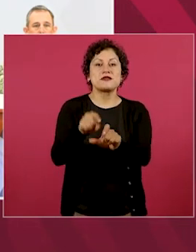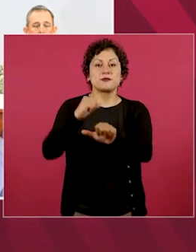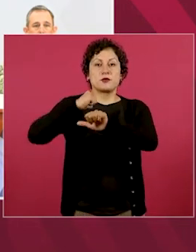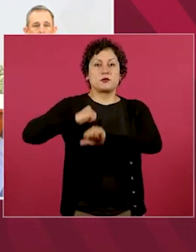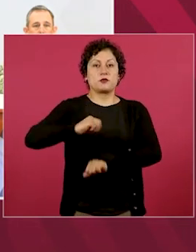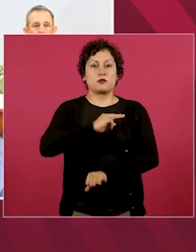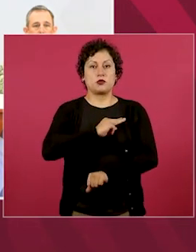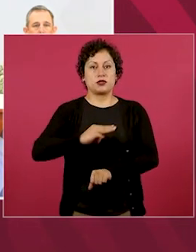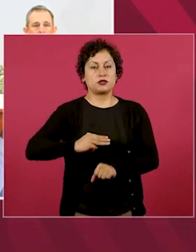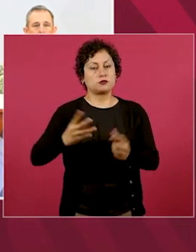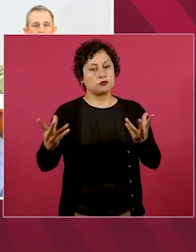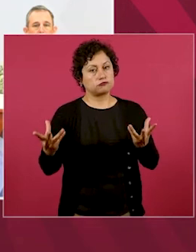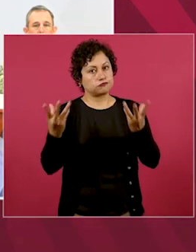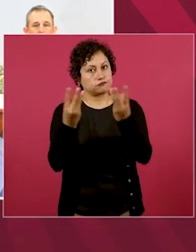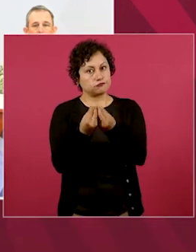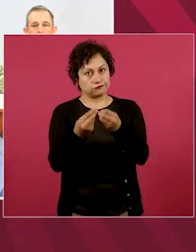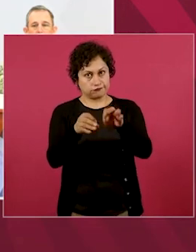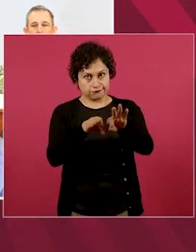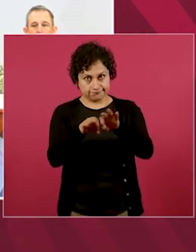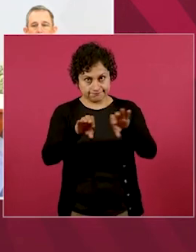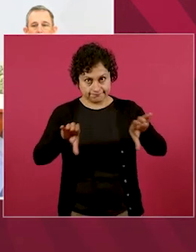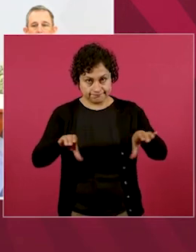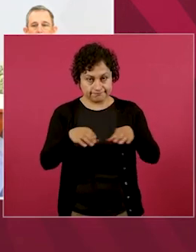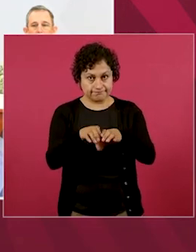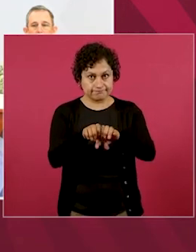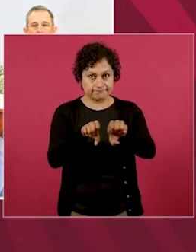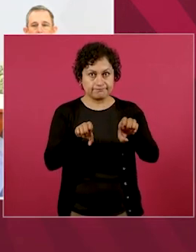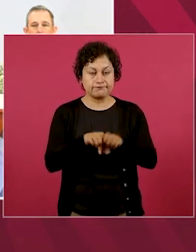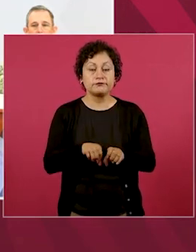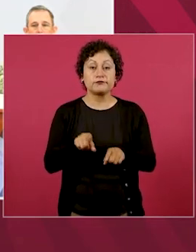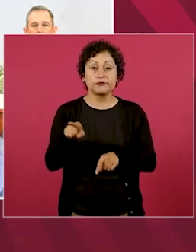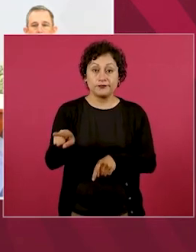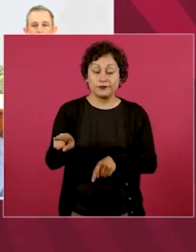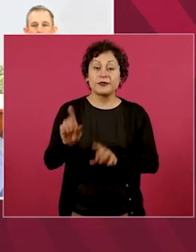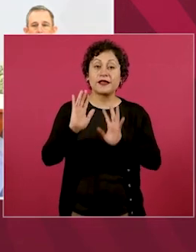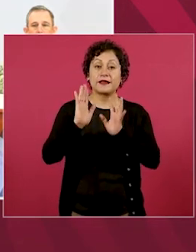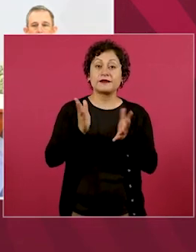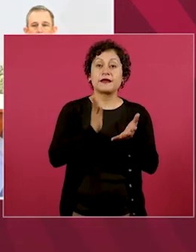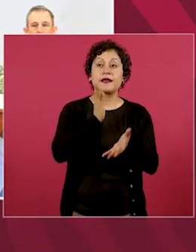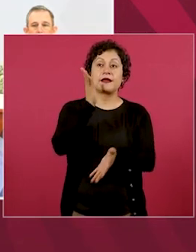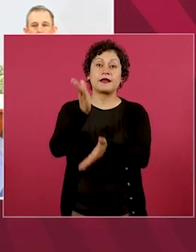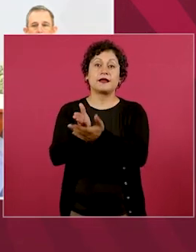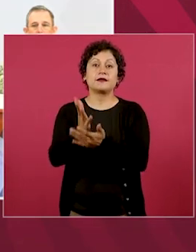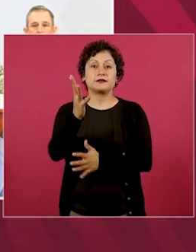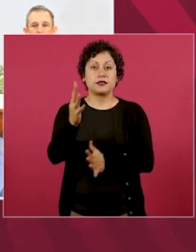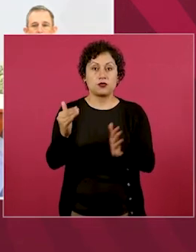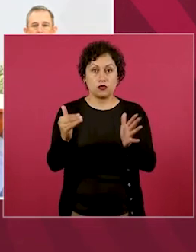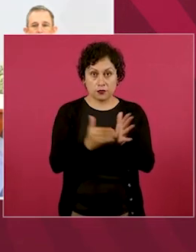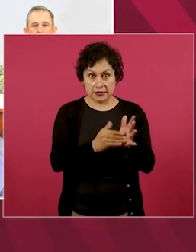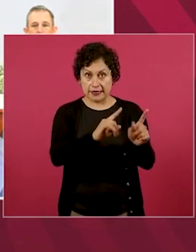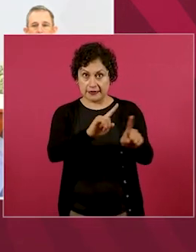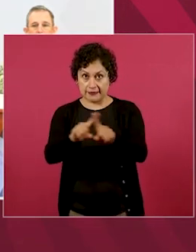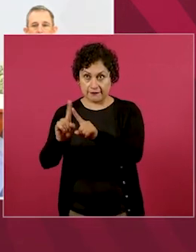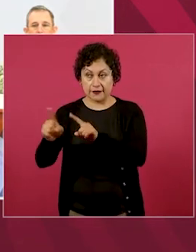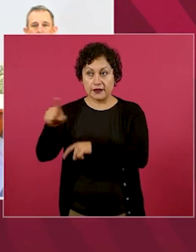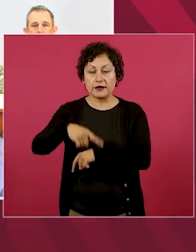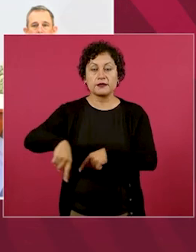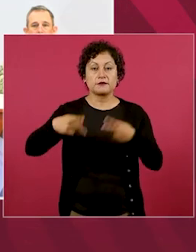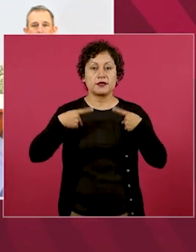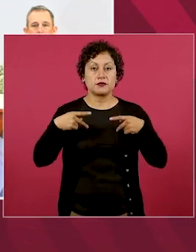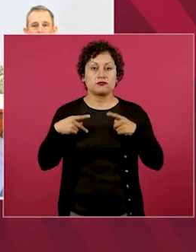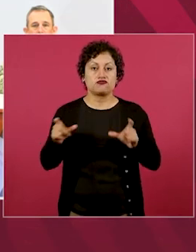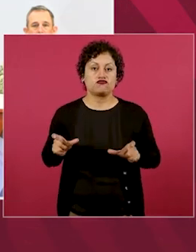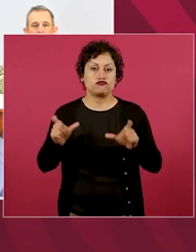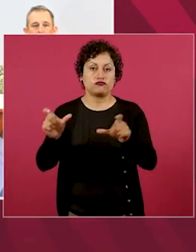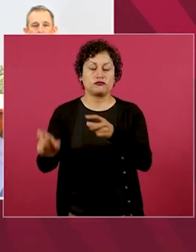este momento ya en territorio más de 5,000 despensas, plantas potabilizadoras, también